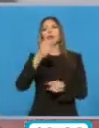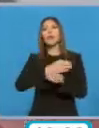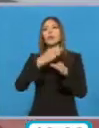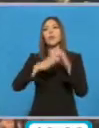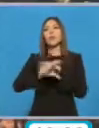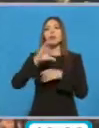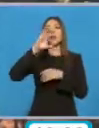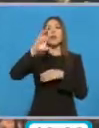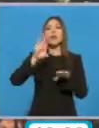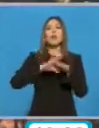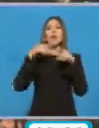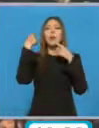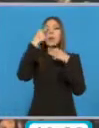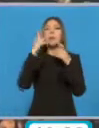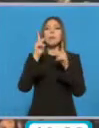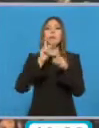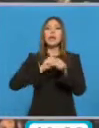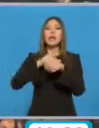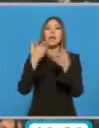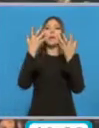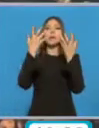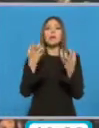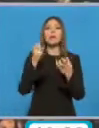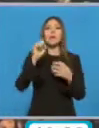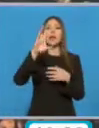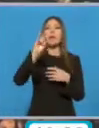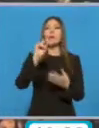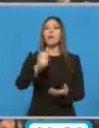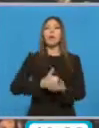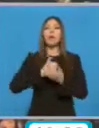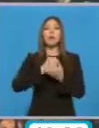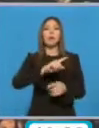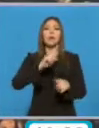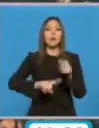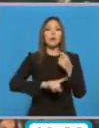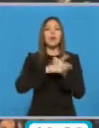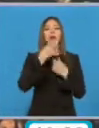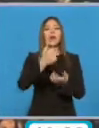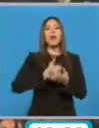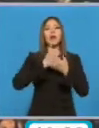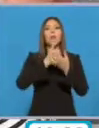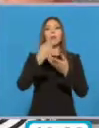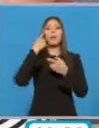que te va a resecar, pero que no te soluciona el problema. A la vez te está ayudando